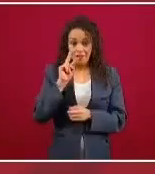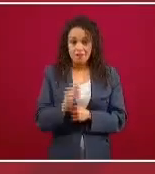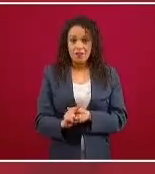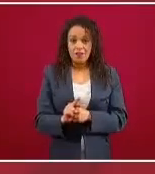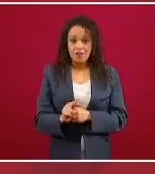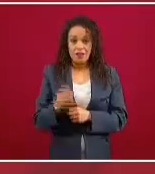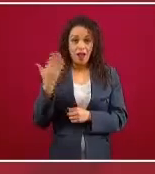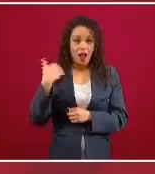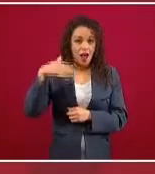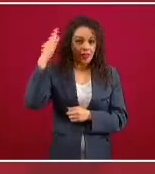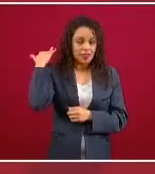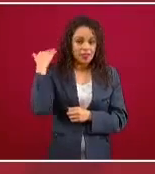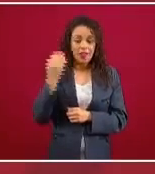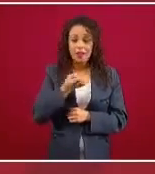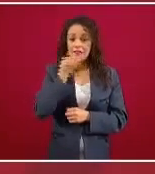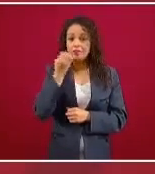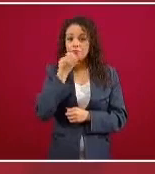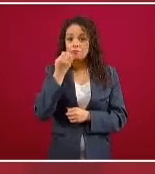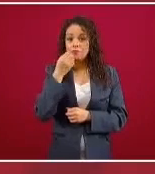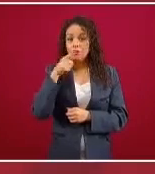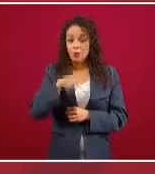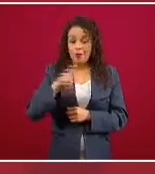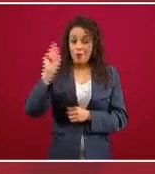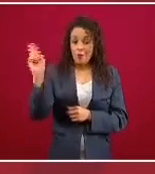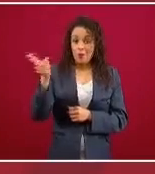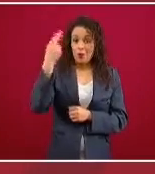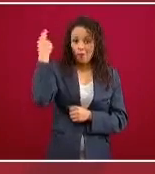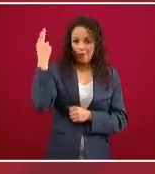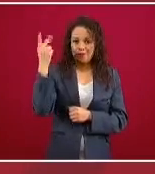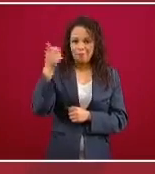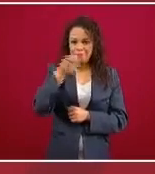nos decían en la escuela, en la universidad,